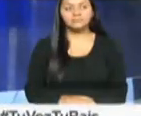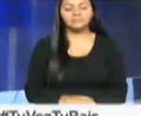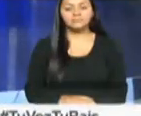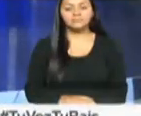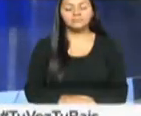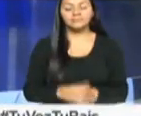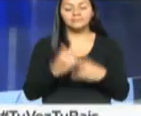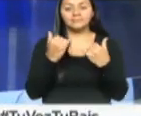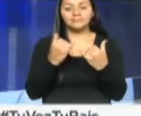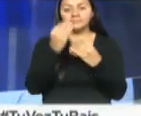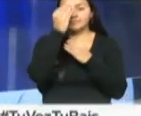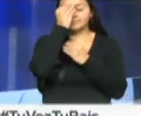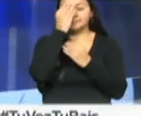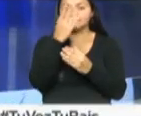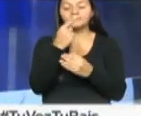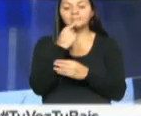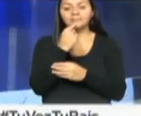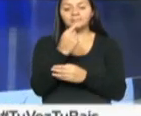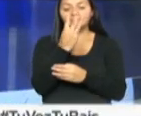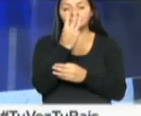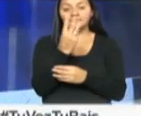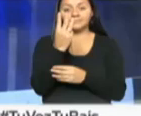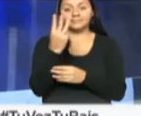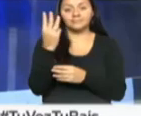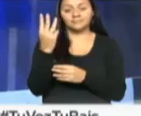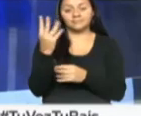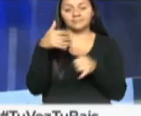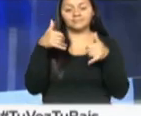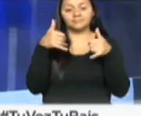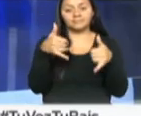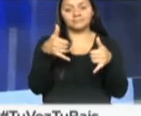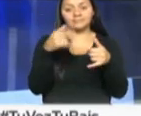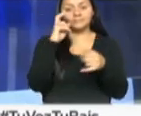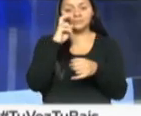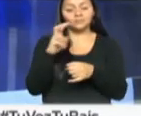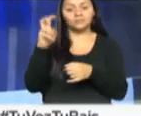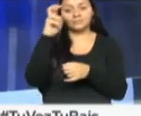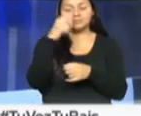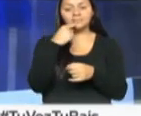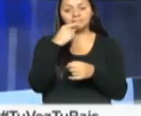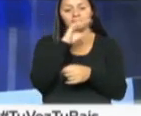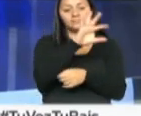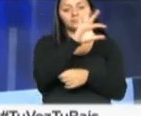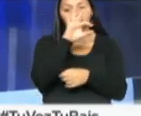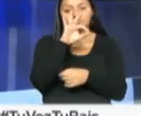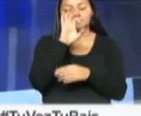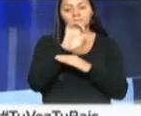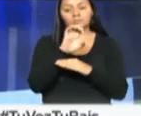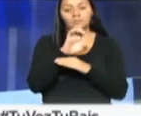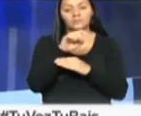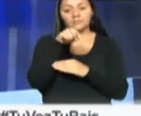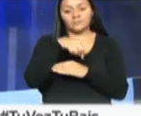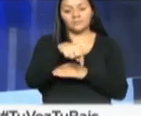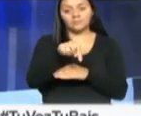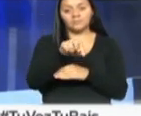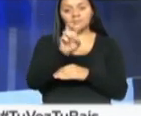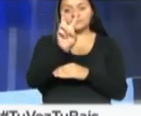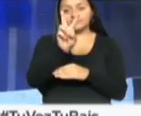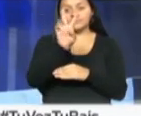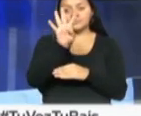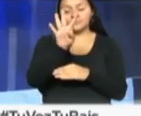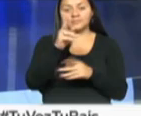Interesante. Ahora les contamos que los World Travel Awards nuevamente nominan al Ecuador en su 24ª edición. El país se